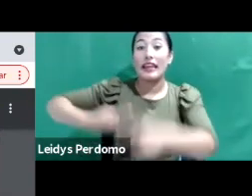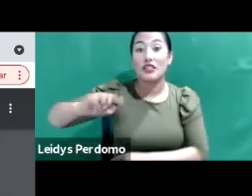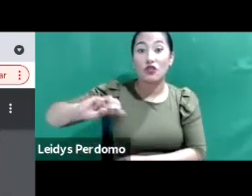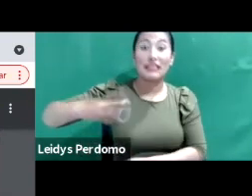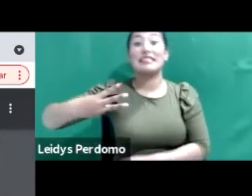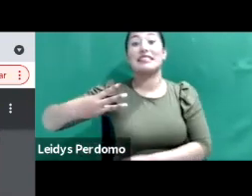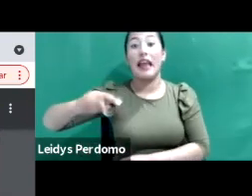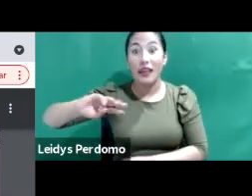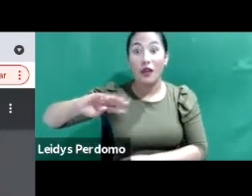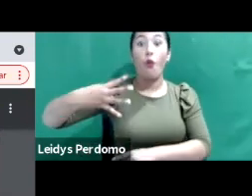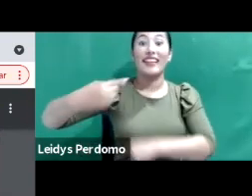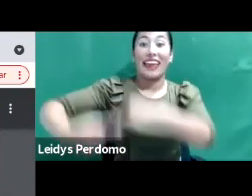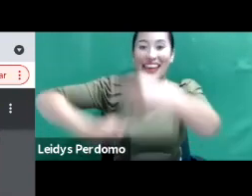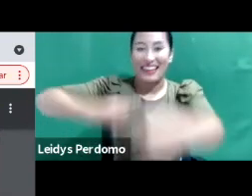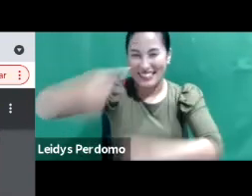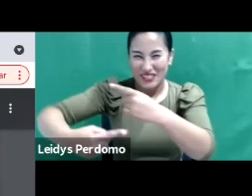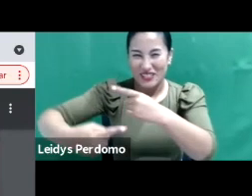todavía está,